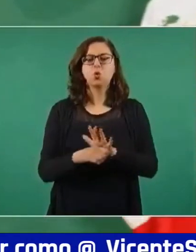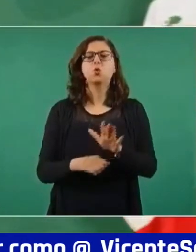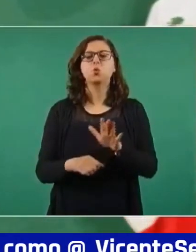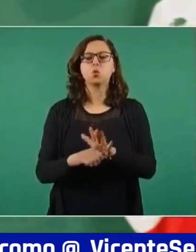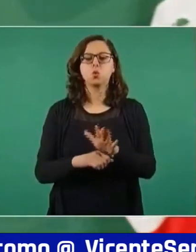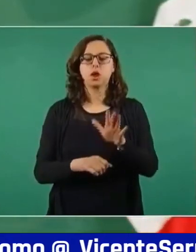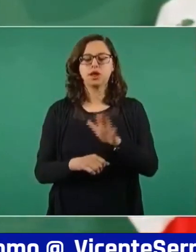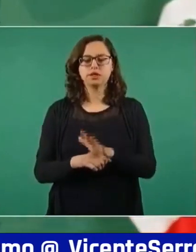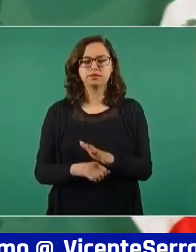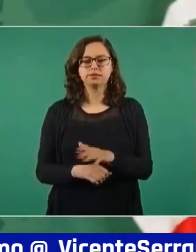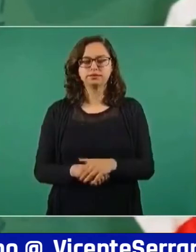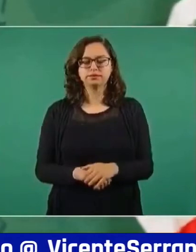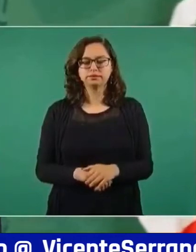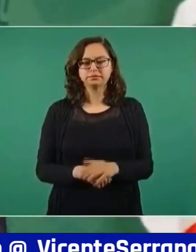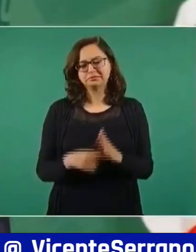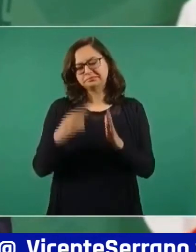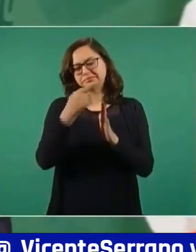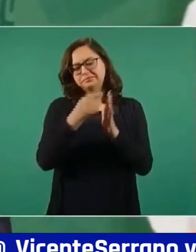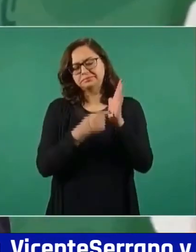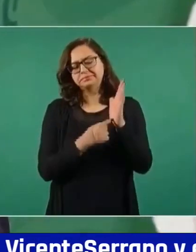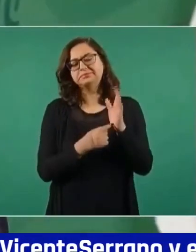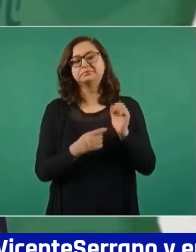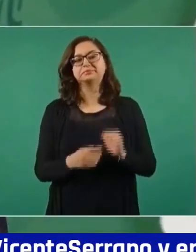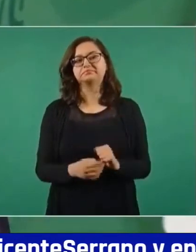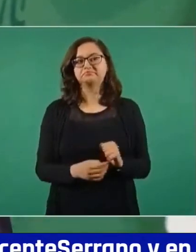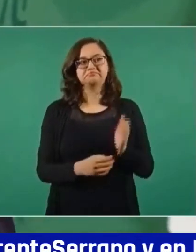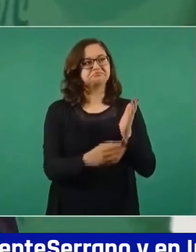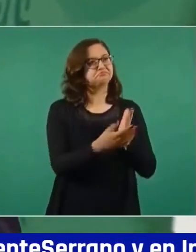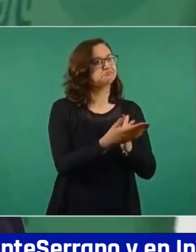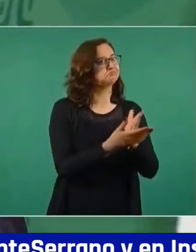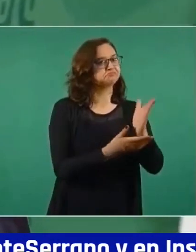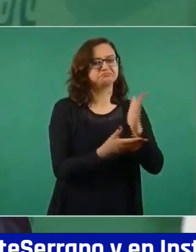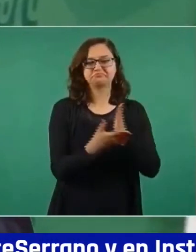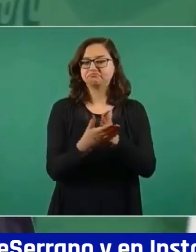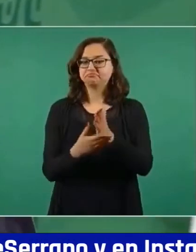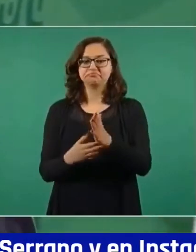la autodeterminación de los pueblos.